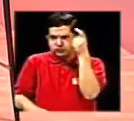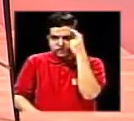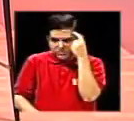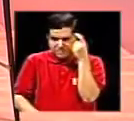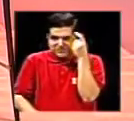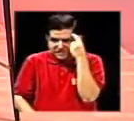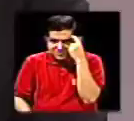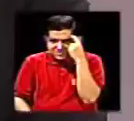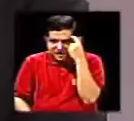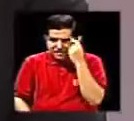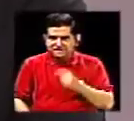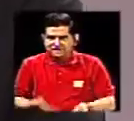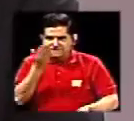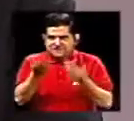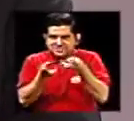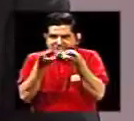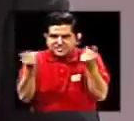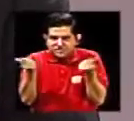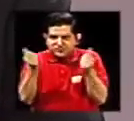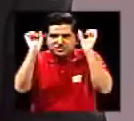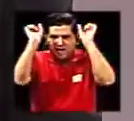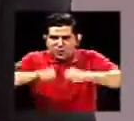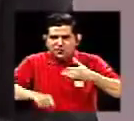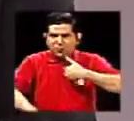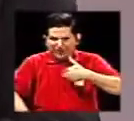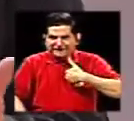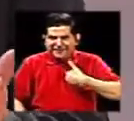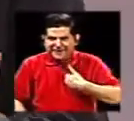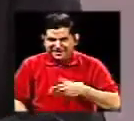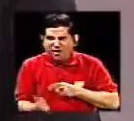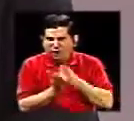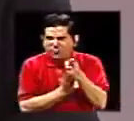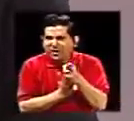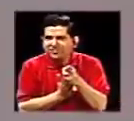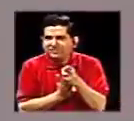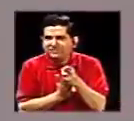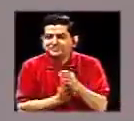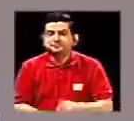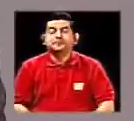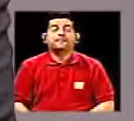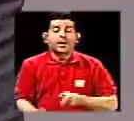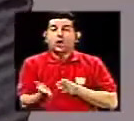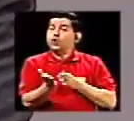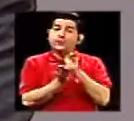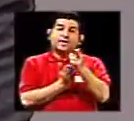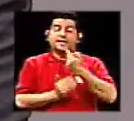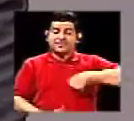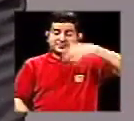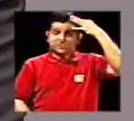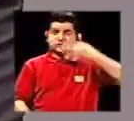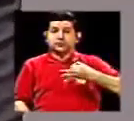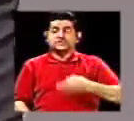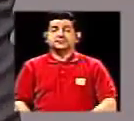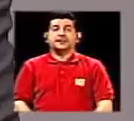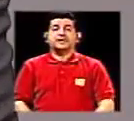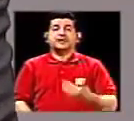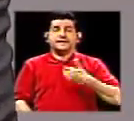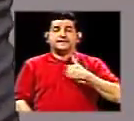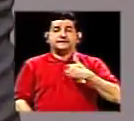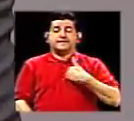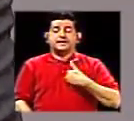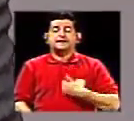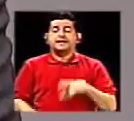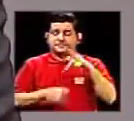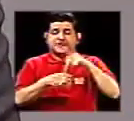imaginó o pensaron que un resultado así era posible, sinceramente? Sí, sinceramente estábamos convencidos de que nosotros éramos que entrábamos a